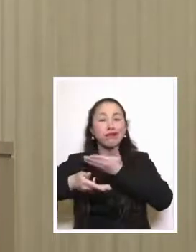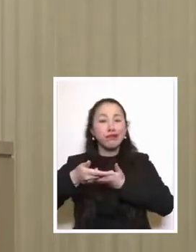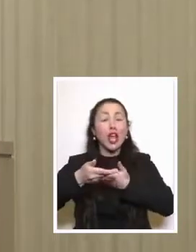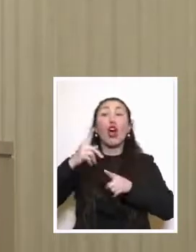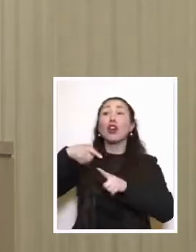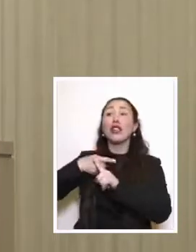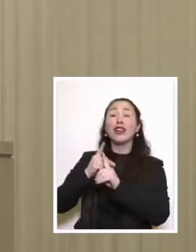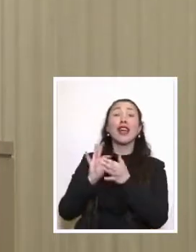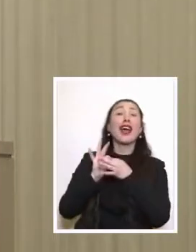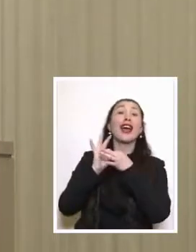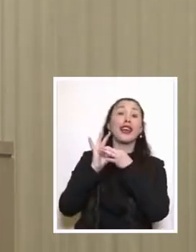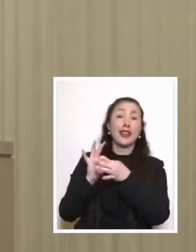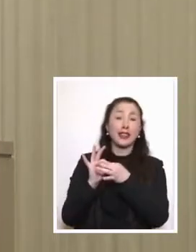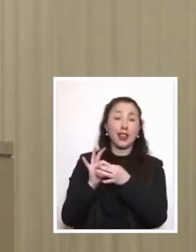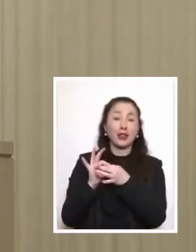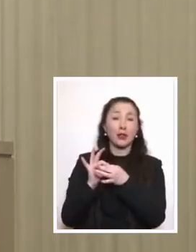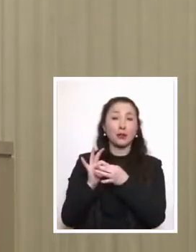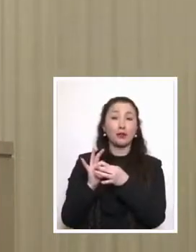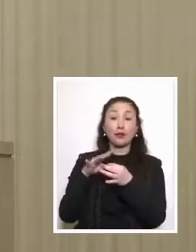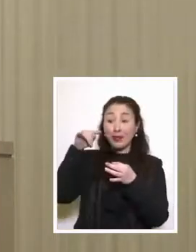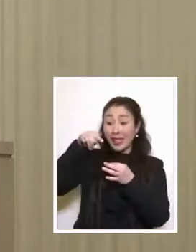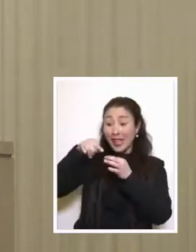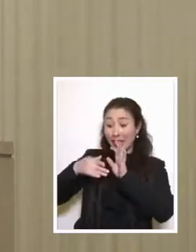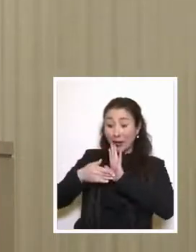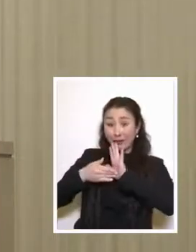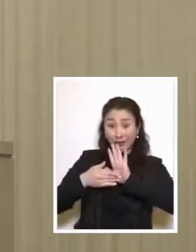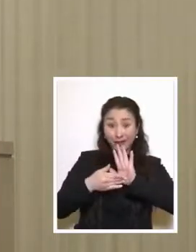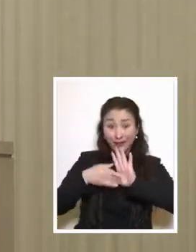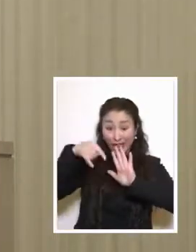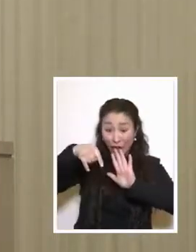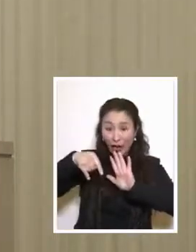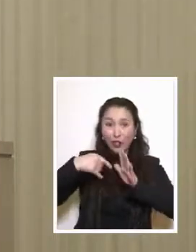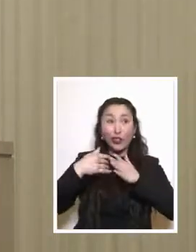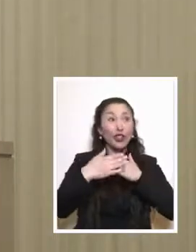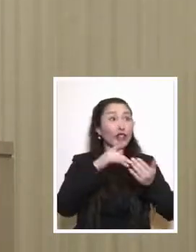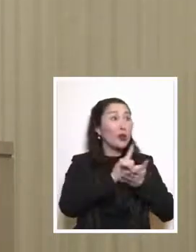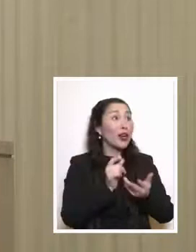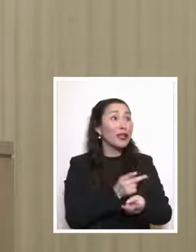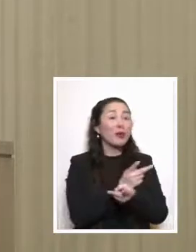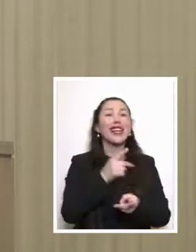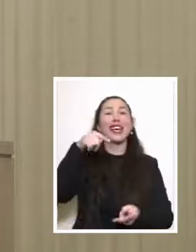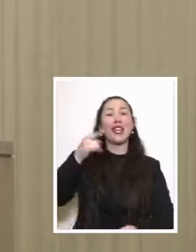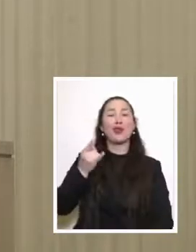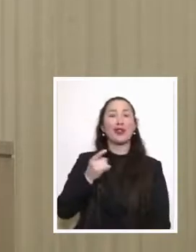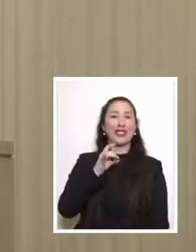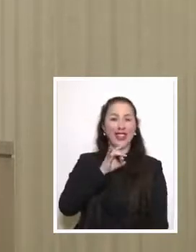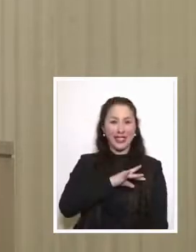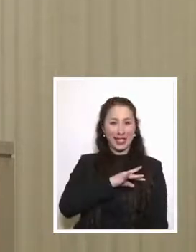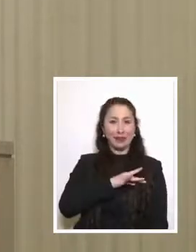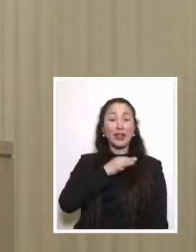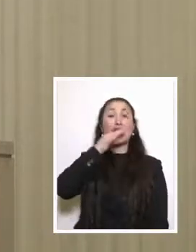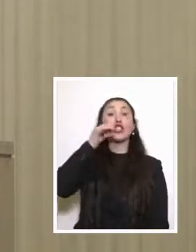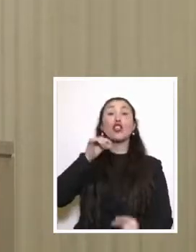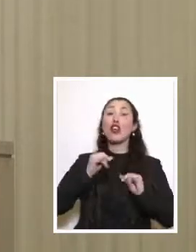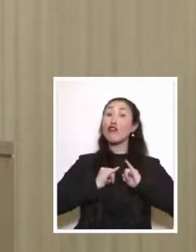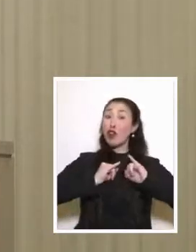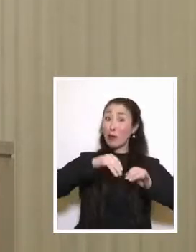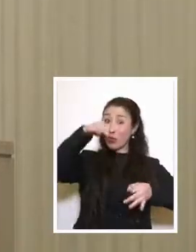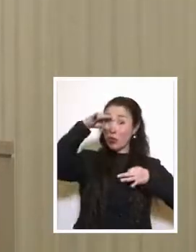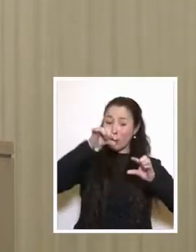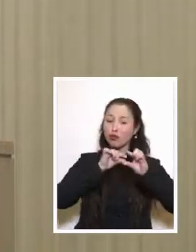más que esta importante presentación ocurra en nuestra casa, finalizo con una cita del informe.